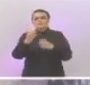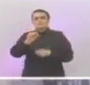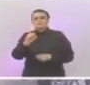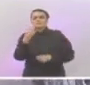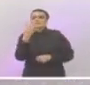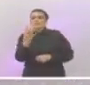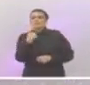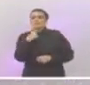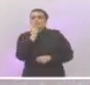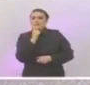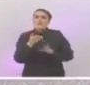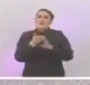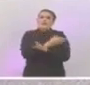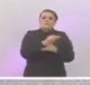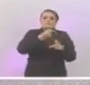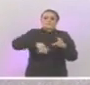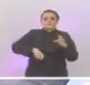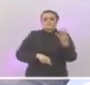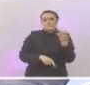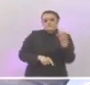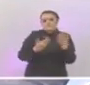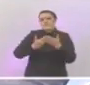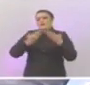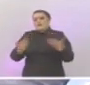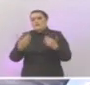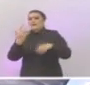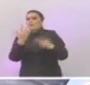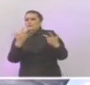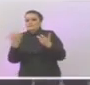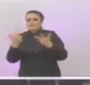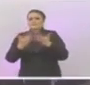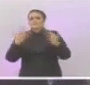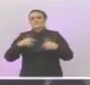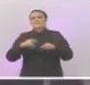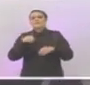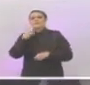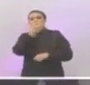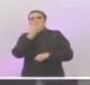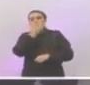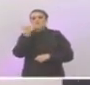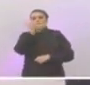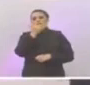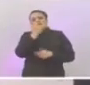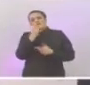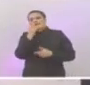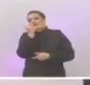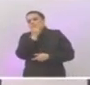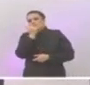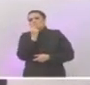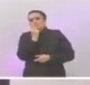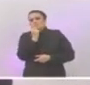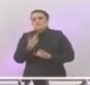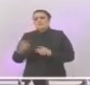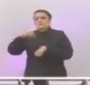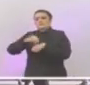año, iniciamos con 400, y la Academia de Seguridad Pública del Estado continúa aportando personal a esta